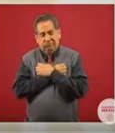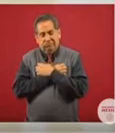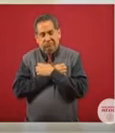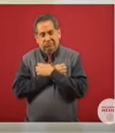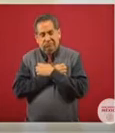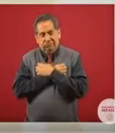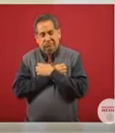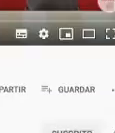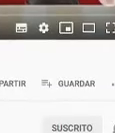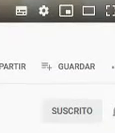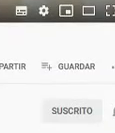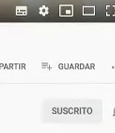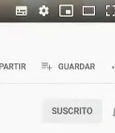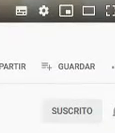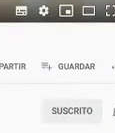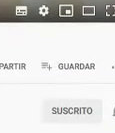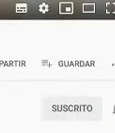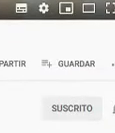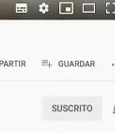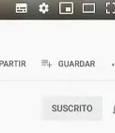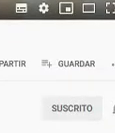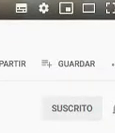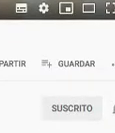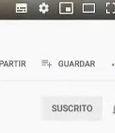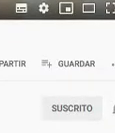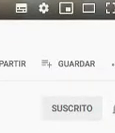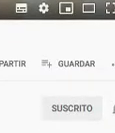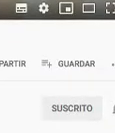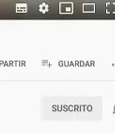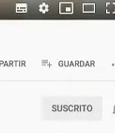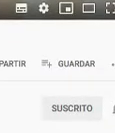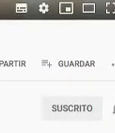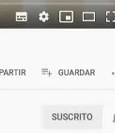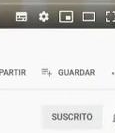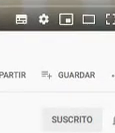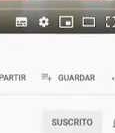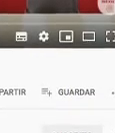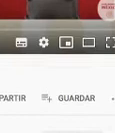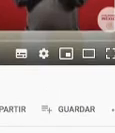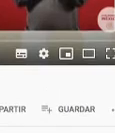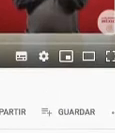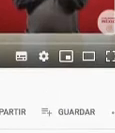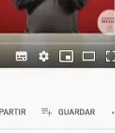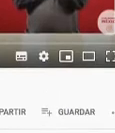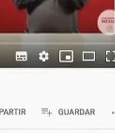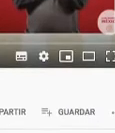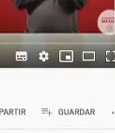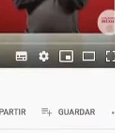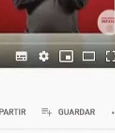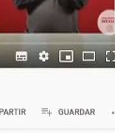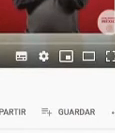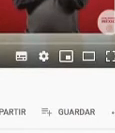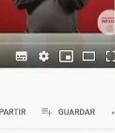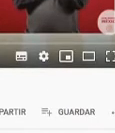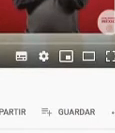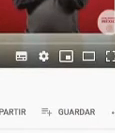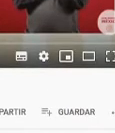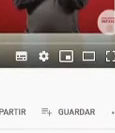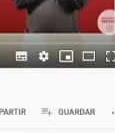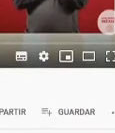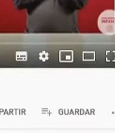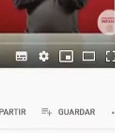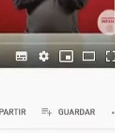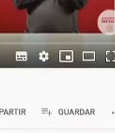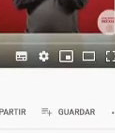el canal de gobierno oficial de México. Gobierno de México, la conferencia, el video